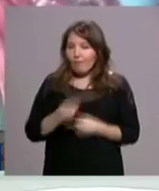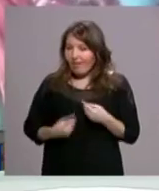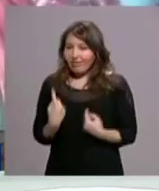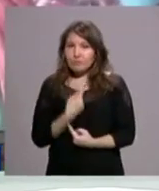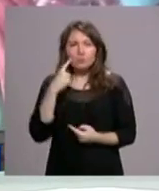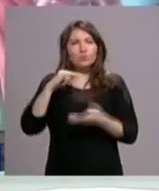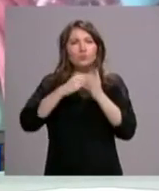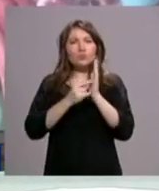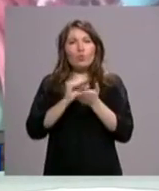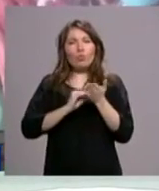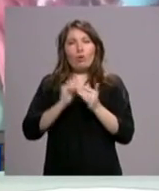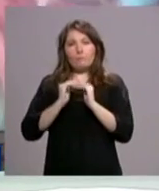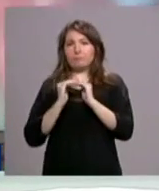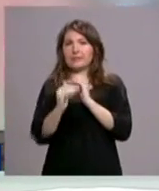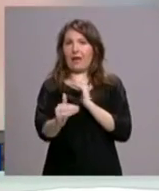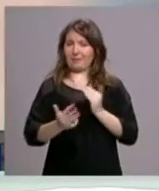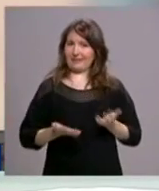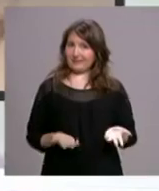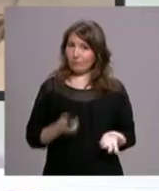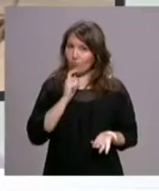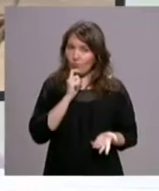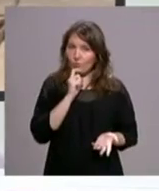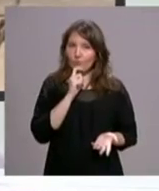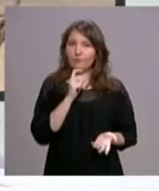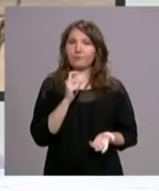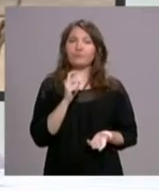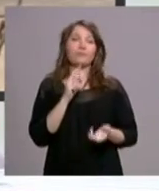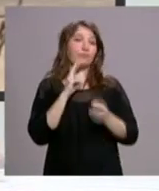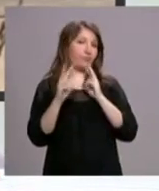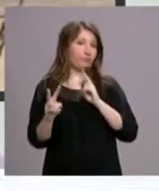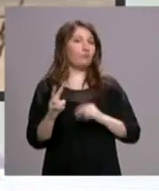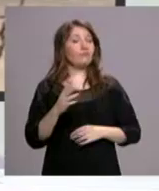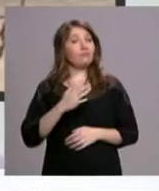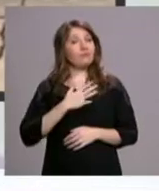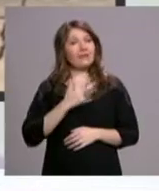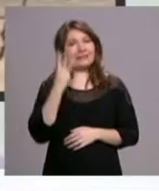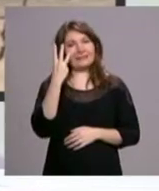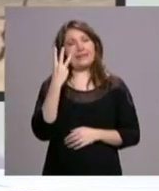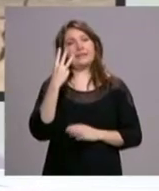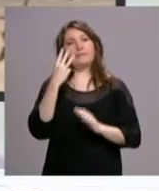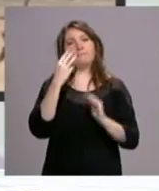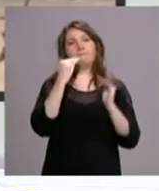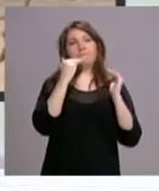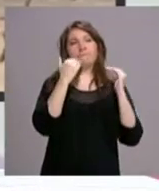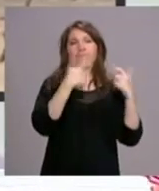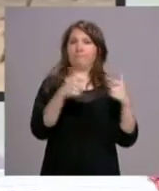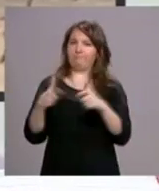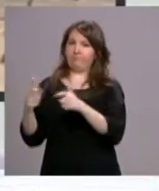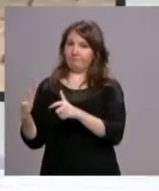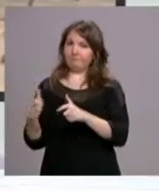soluciones permanentes? Pues son tres niveles, ¿no? A nivel social, preguntas y